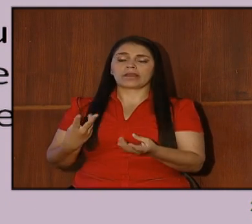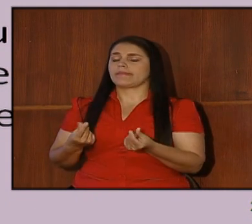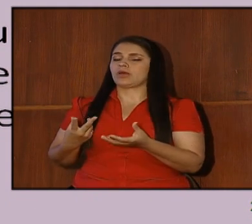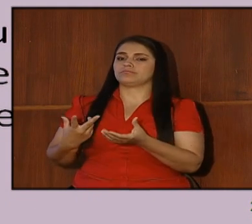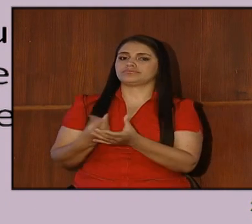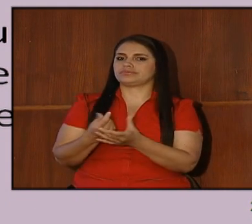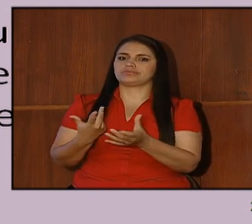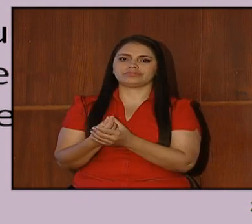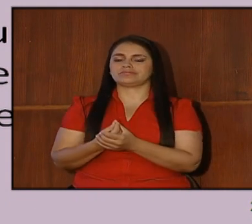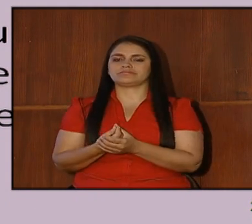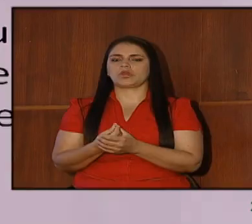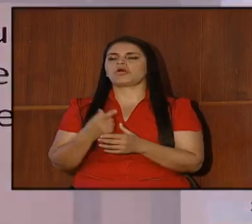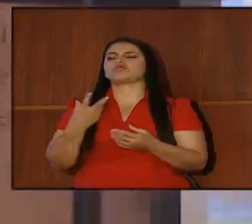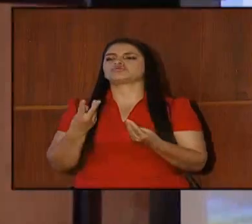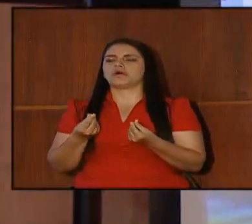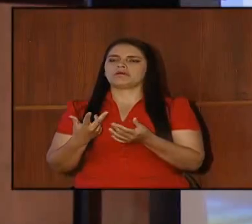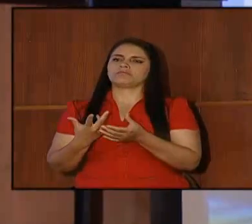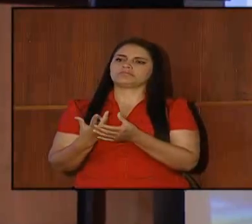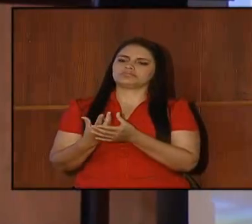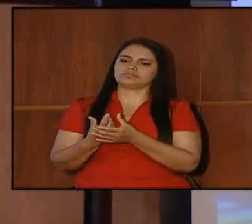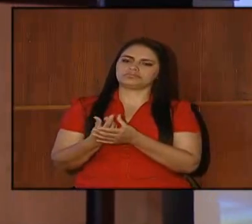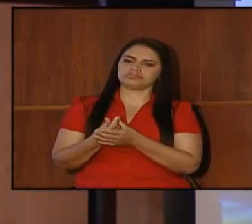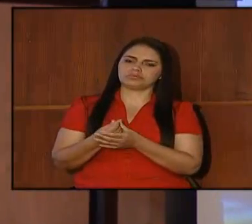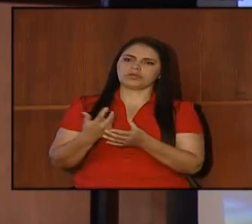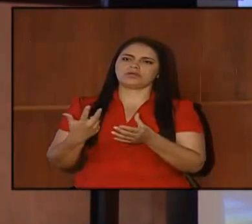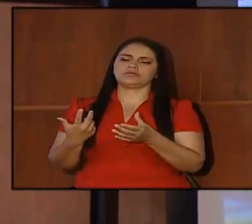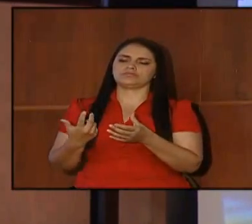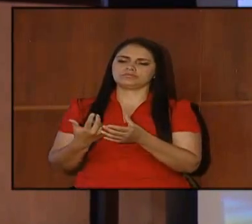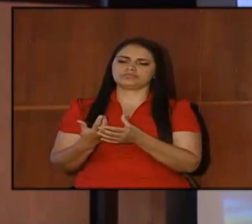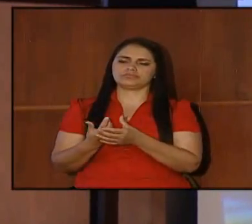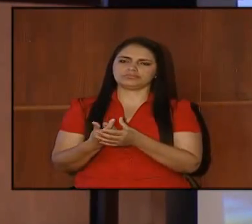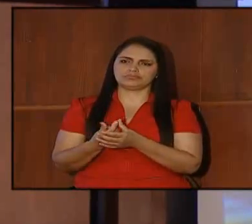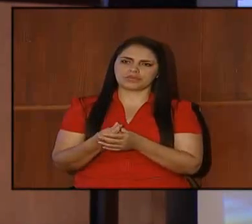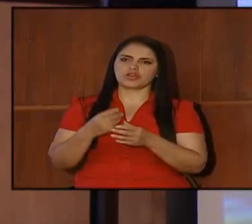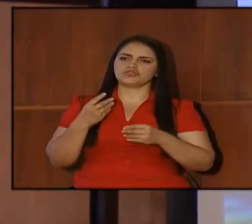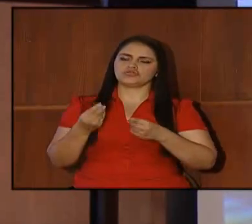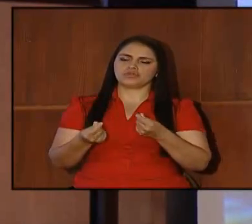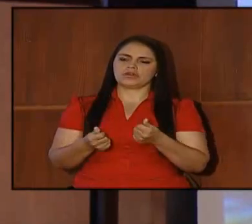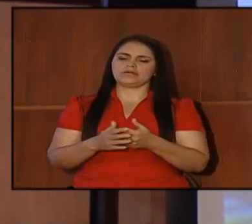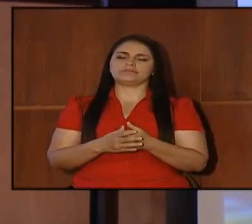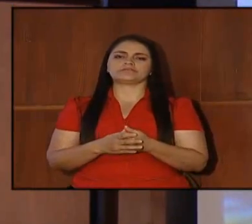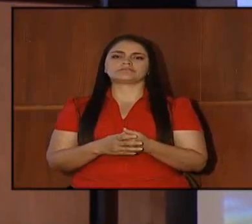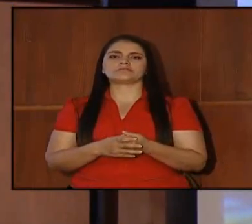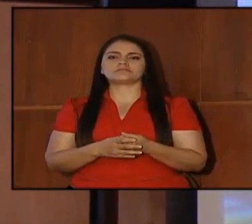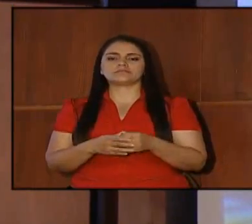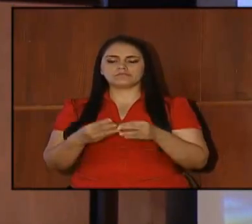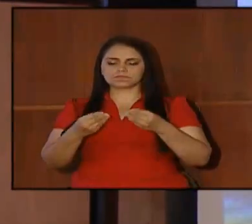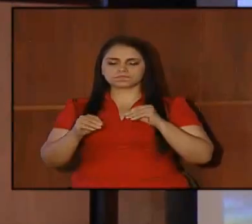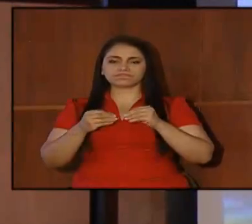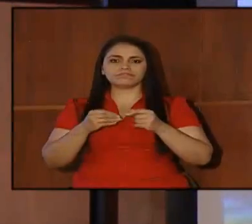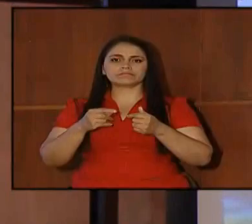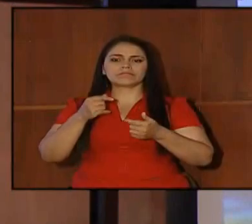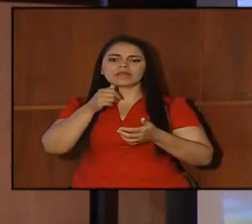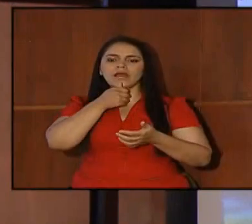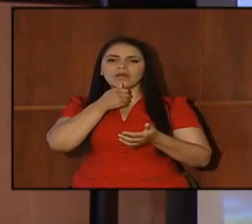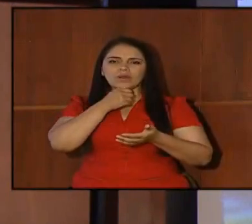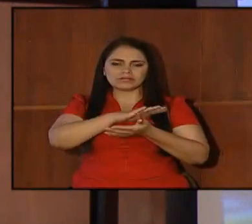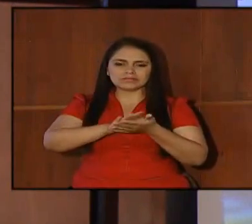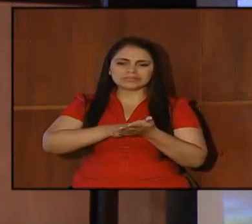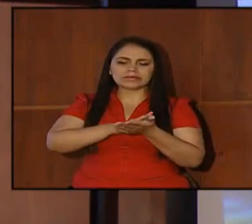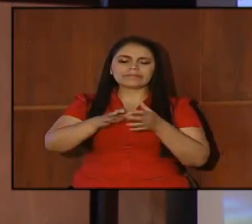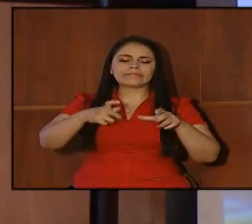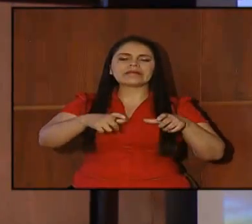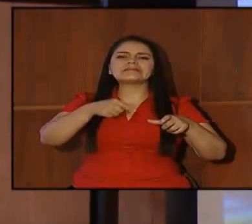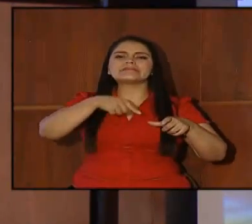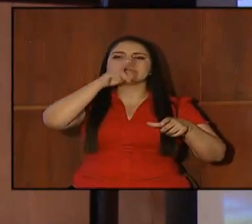comer? Más o menos media horita. En media horita usted le pasa el alimento al paciente. Lave la bolsa con abundante agua, haga de cuenta que la bolsa es el plato del